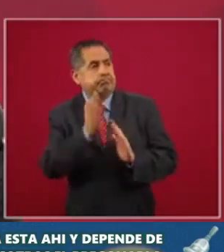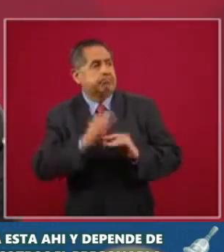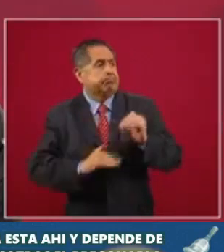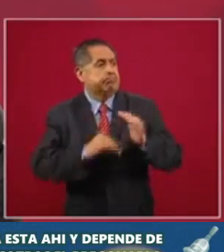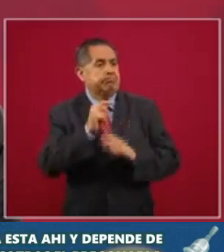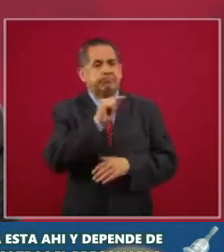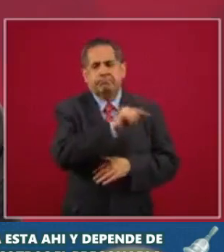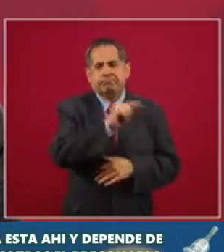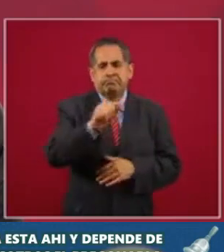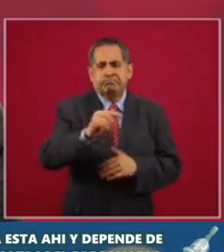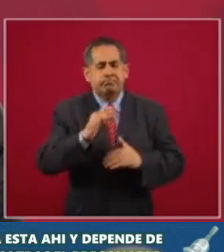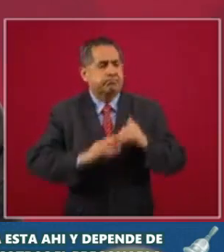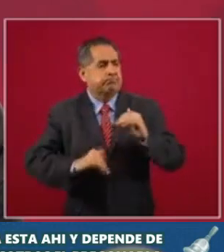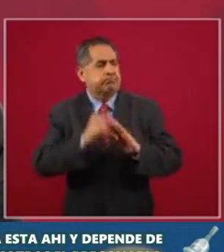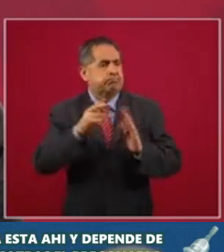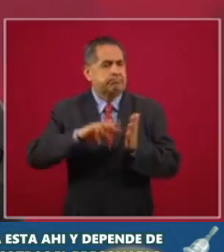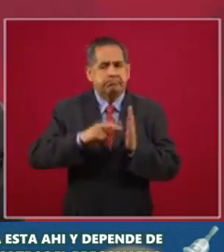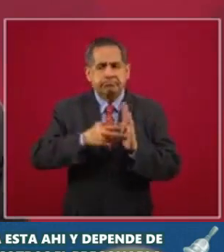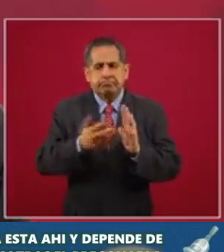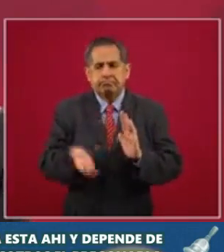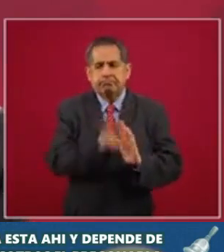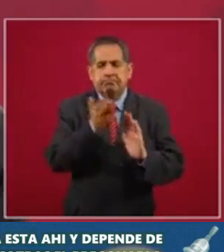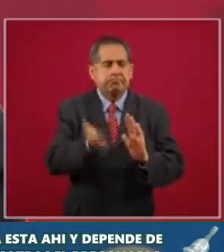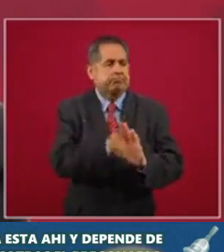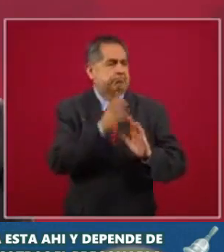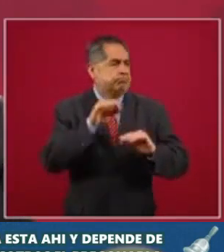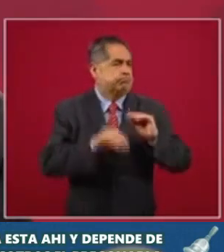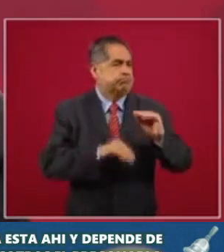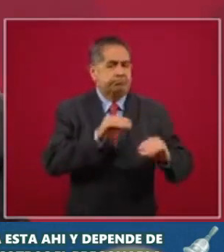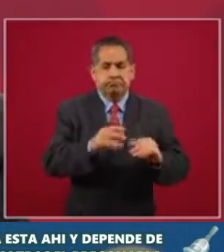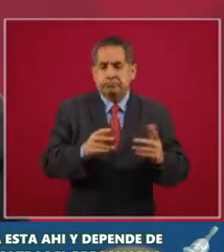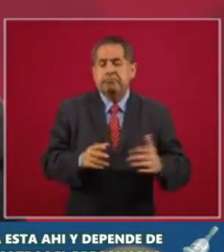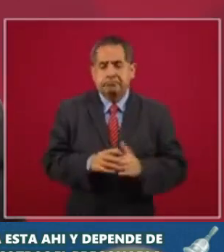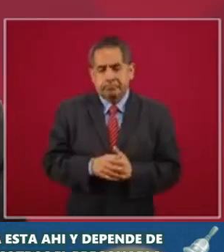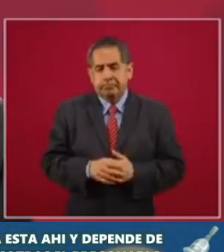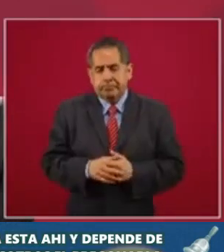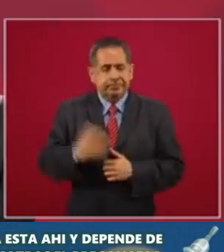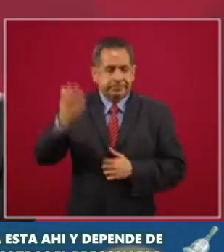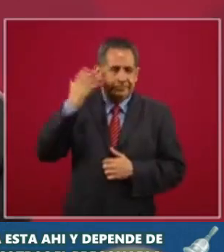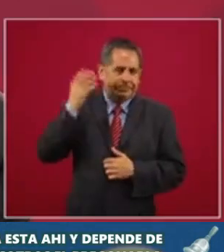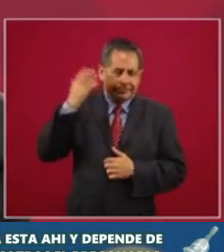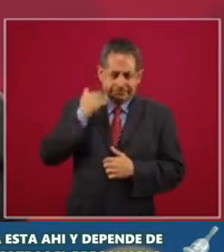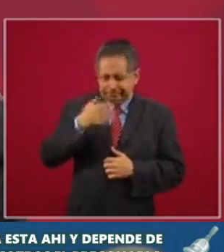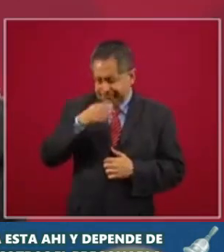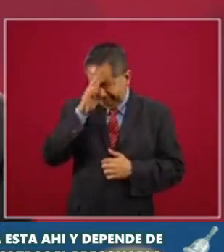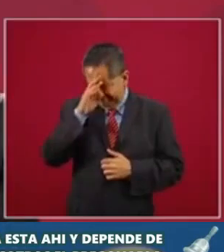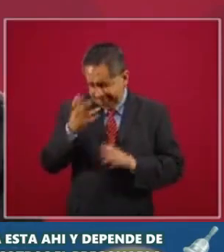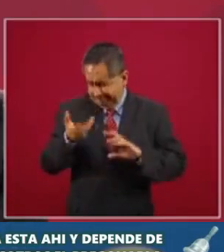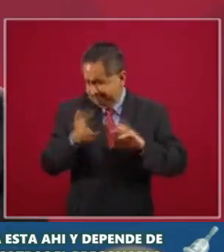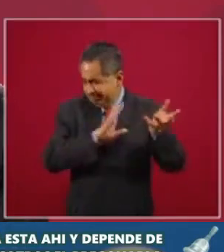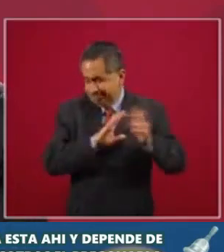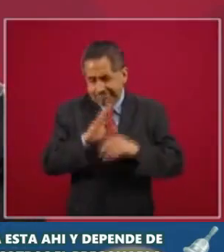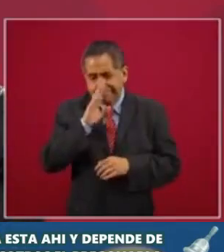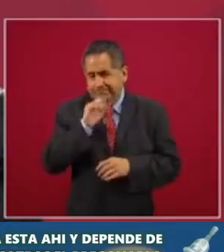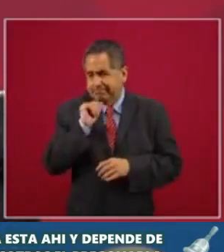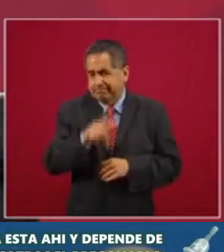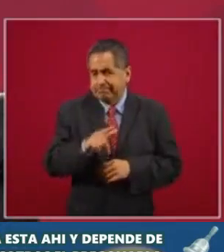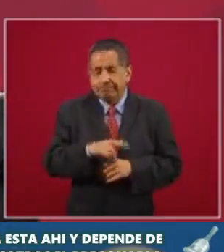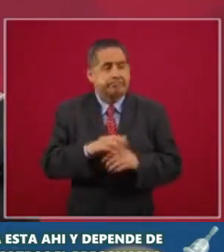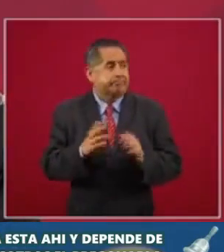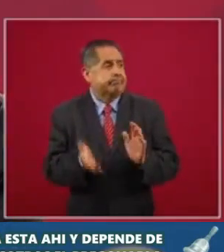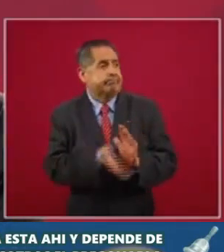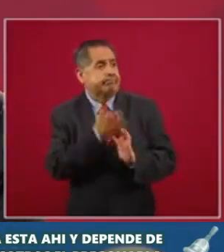obras públicas porque fue un desastre todo lo relacionado con la